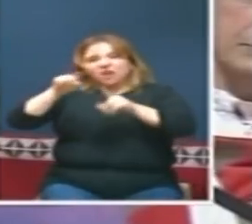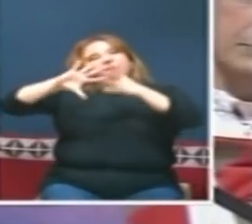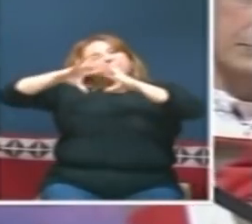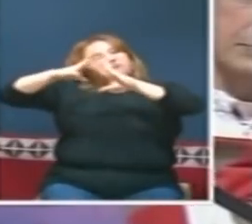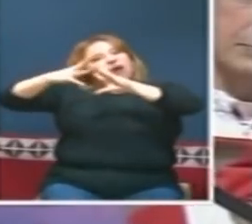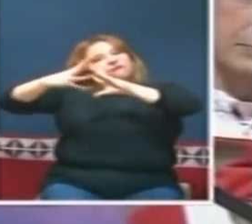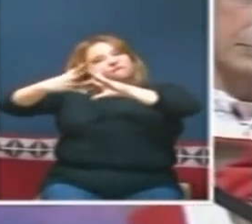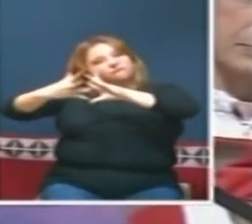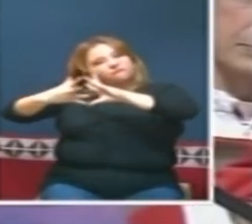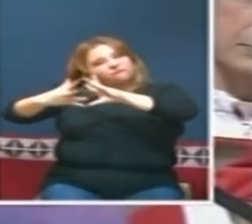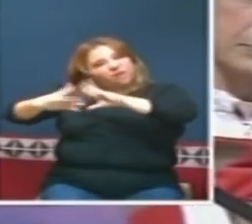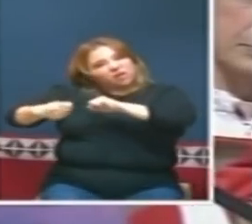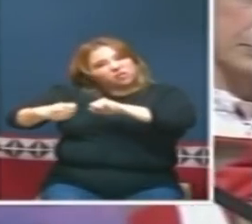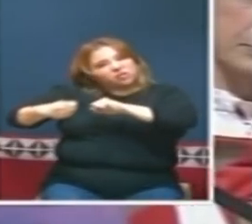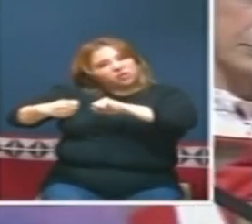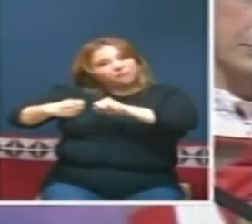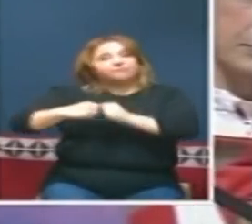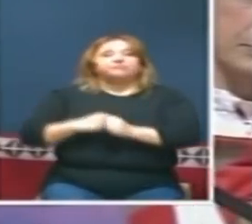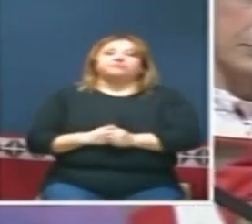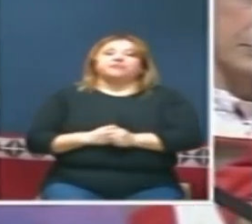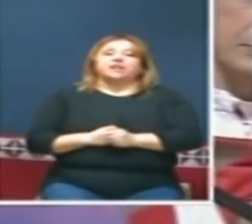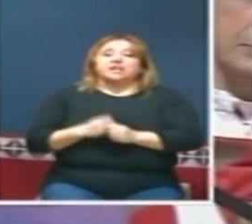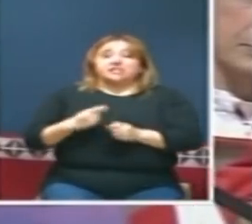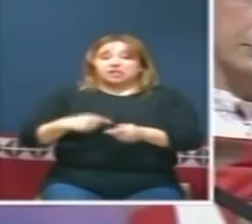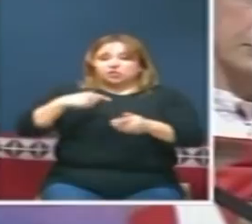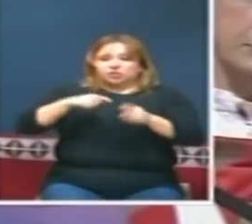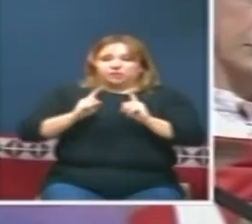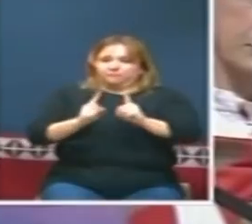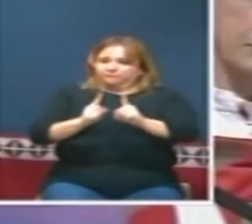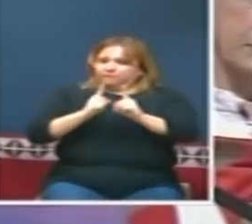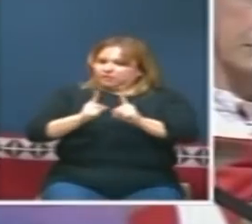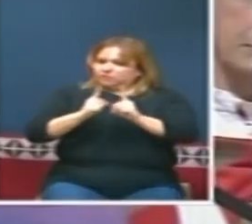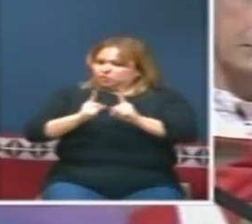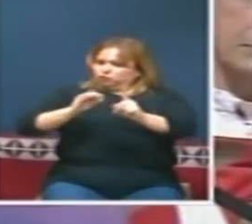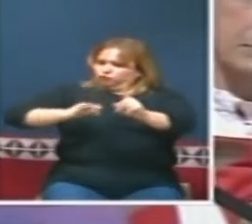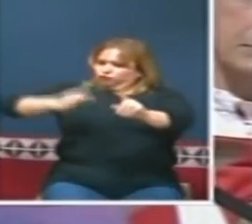manera persiguieron a los profetas que los precedieron.